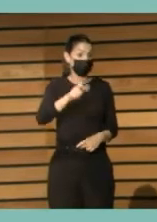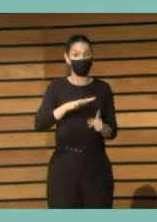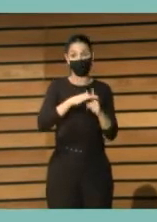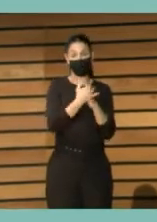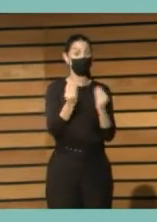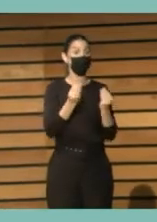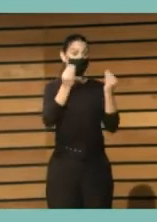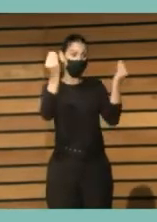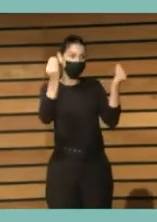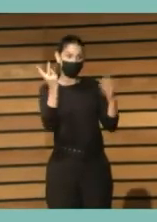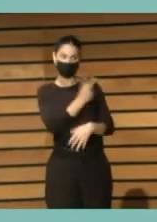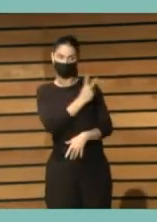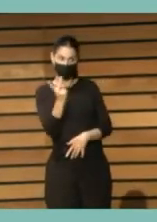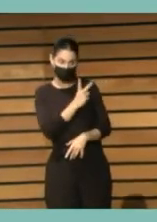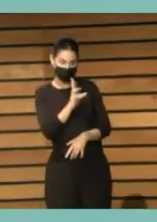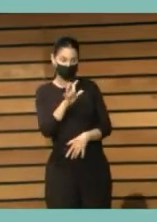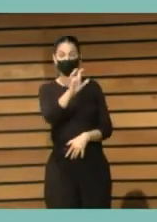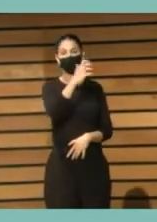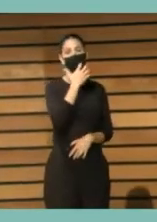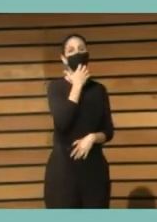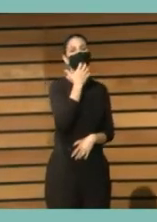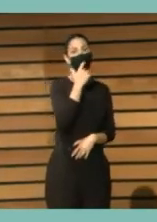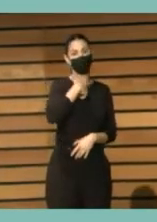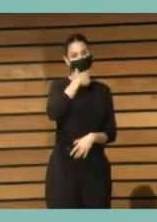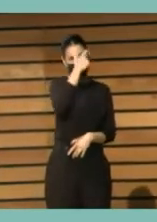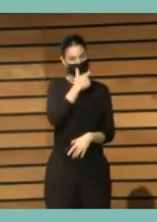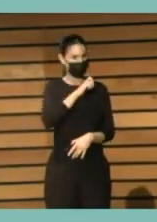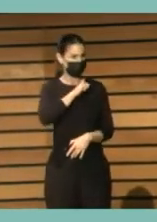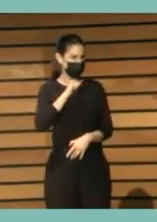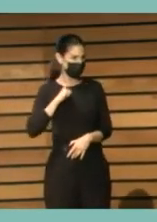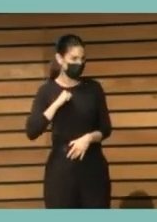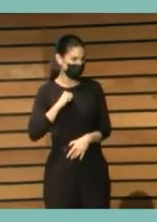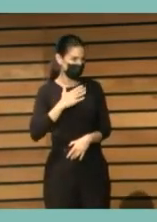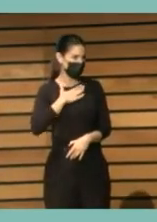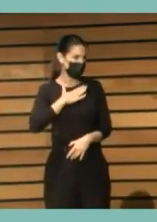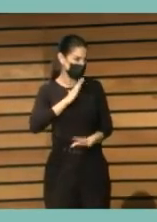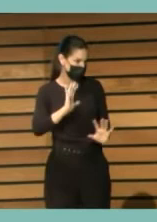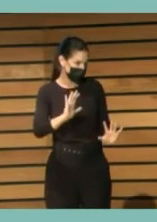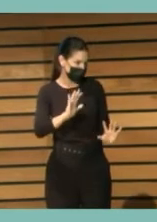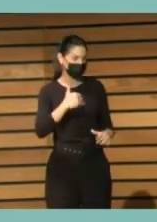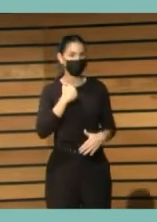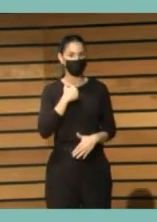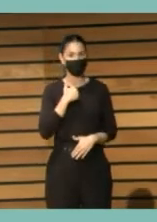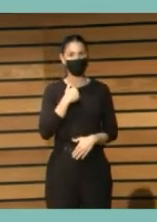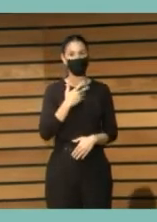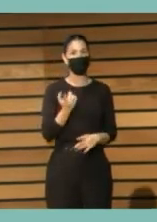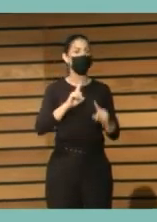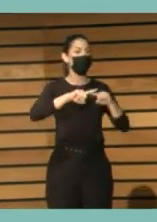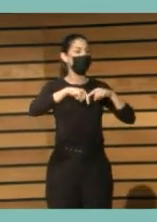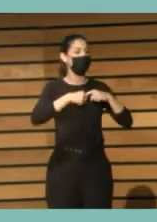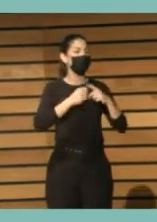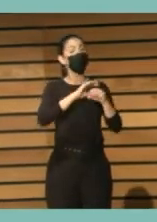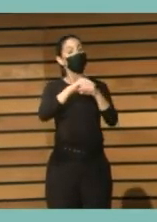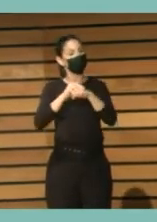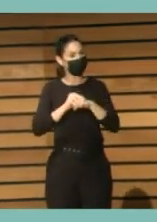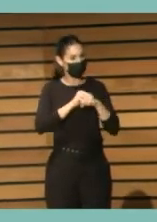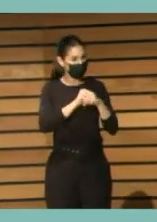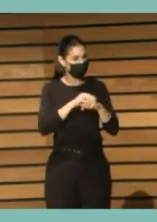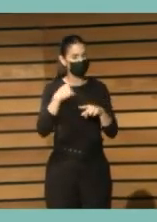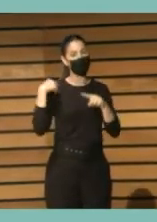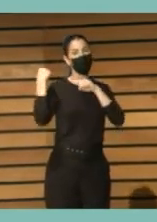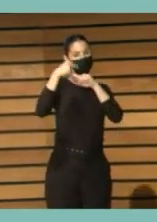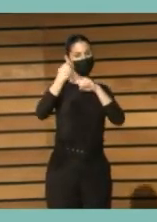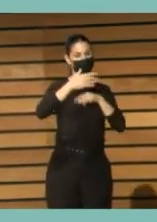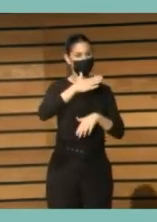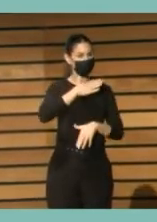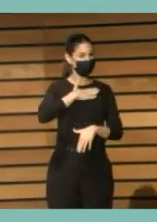¿qué dices? Yo pues daré un ejemplo muy personal y que es mío, de mis amigos y de mi generación, de los